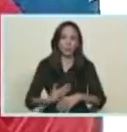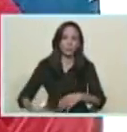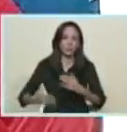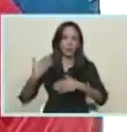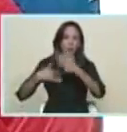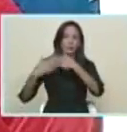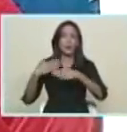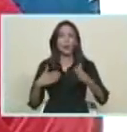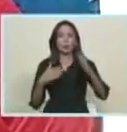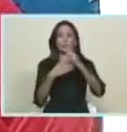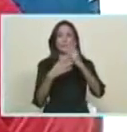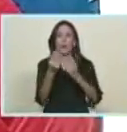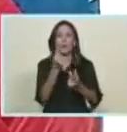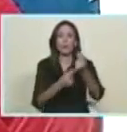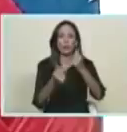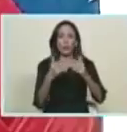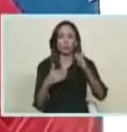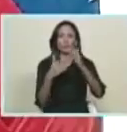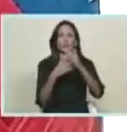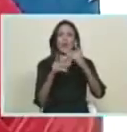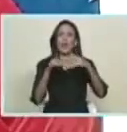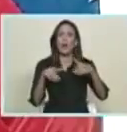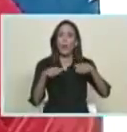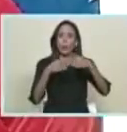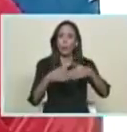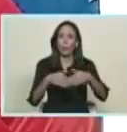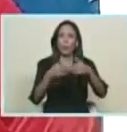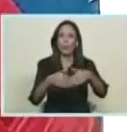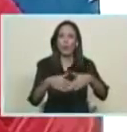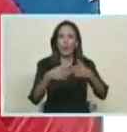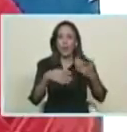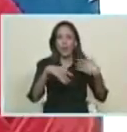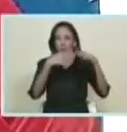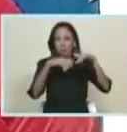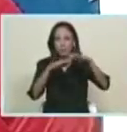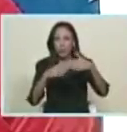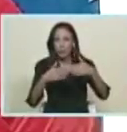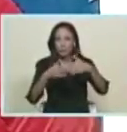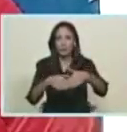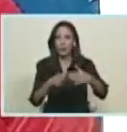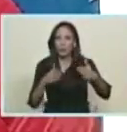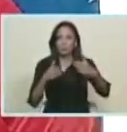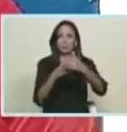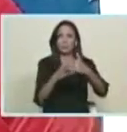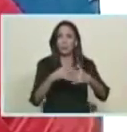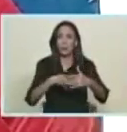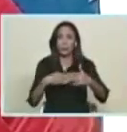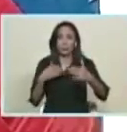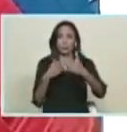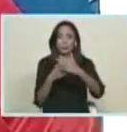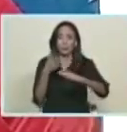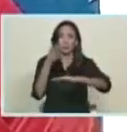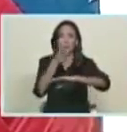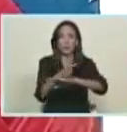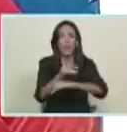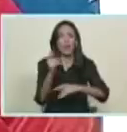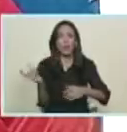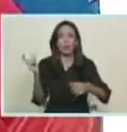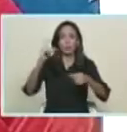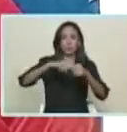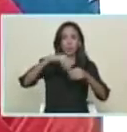económico, bloqueo naval sobre nuestros puertos, intento de invasión militar